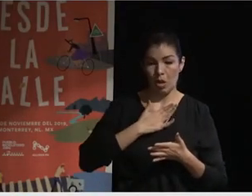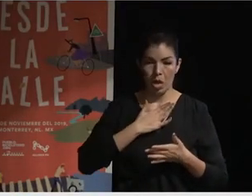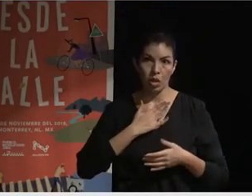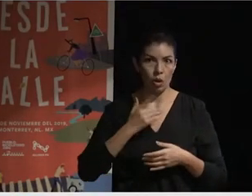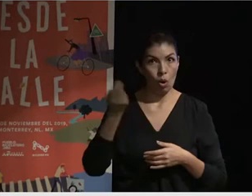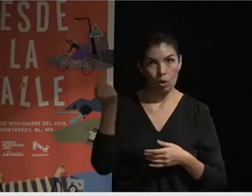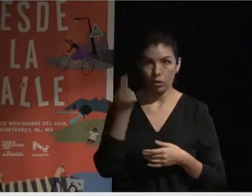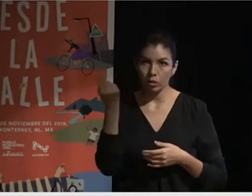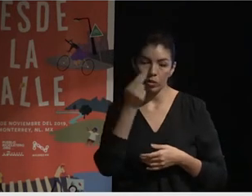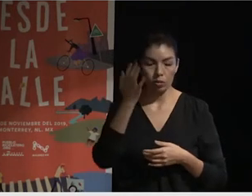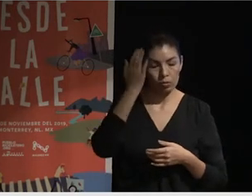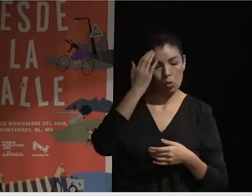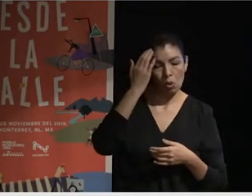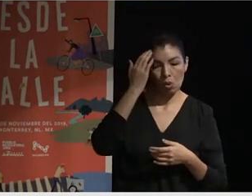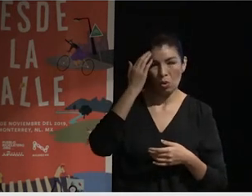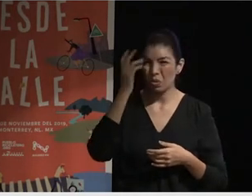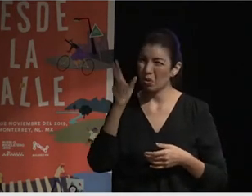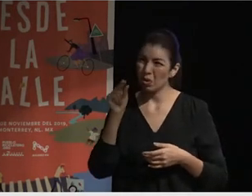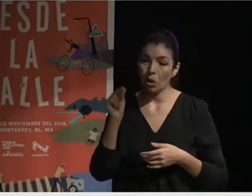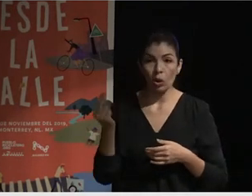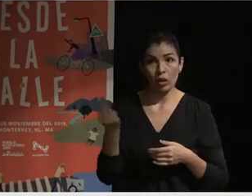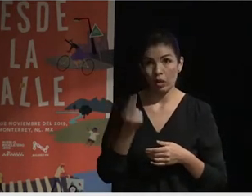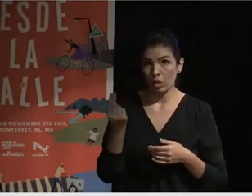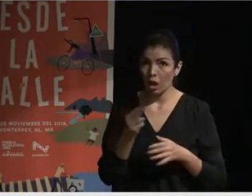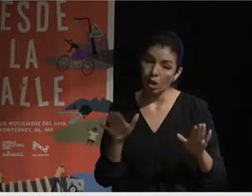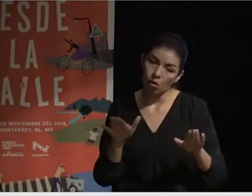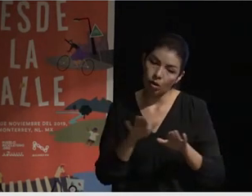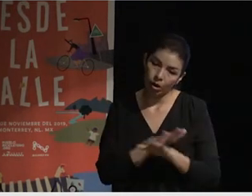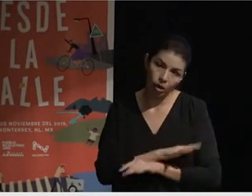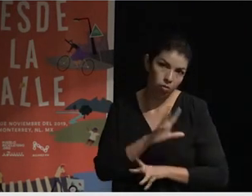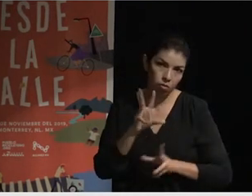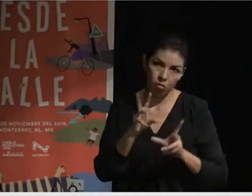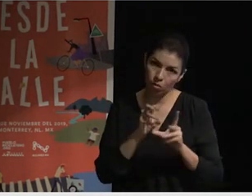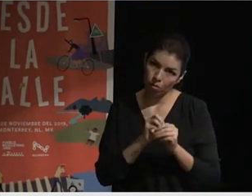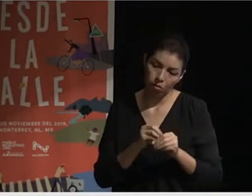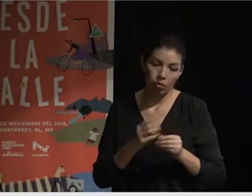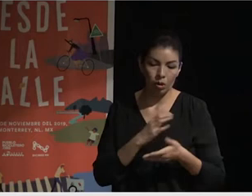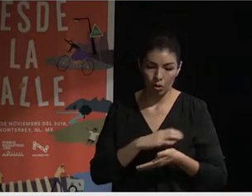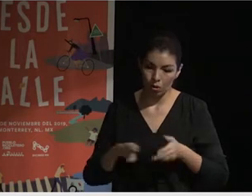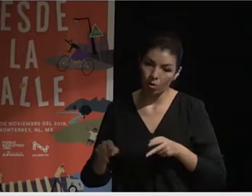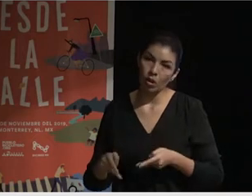sistema capitalista, eso es lo que está en juego realmente. Nada más.